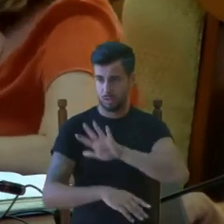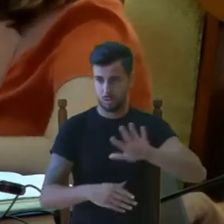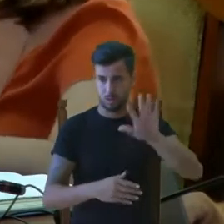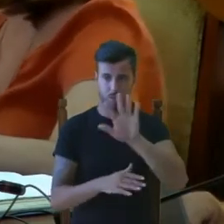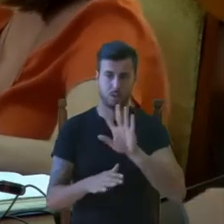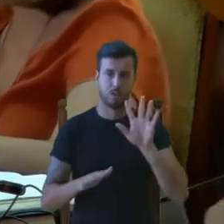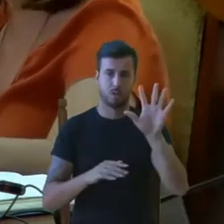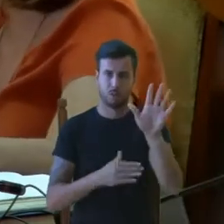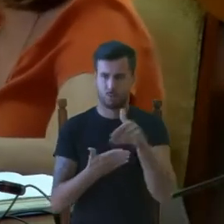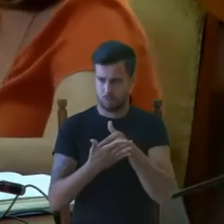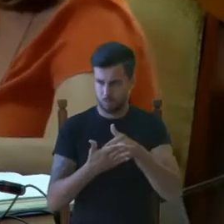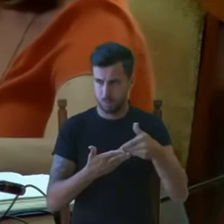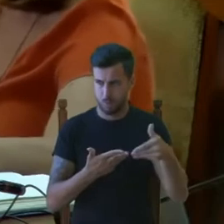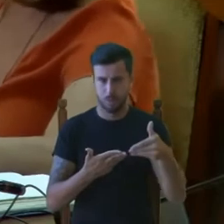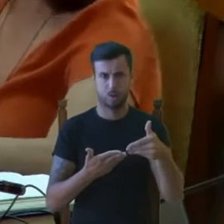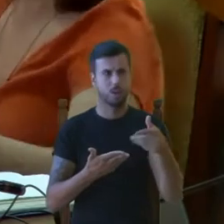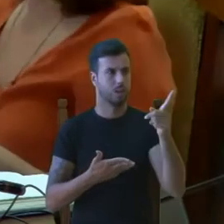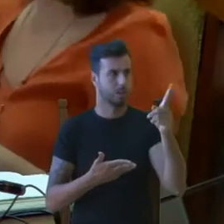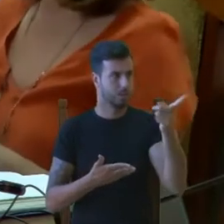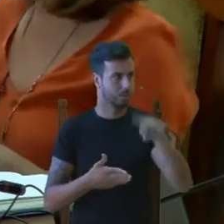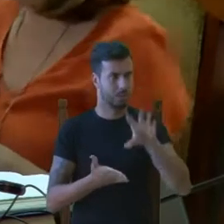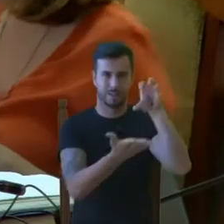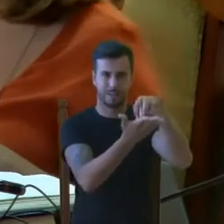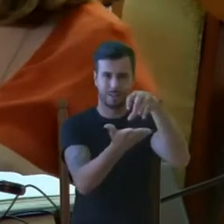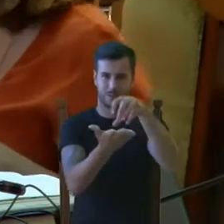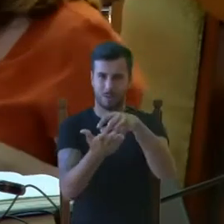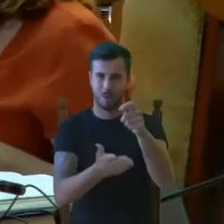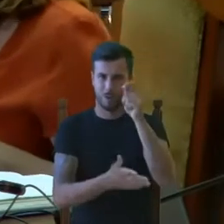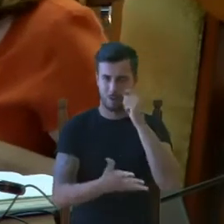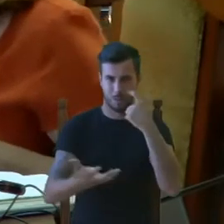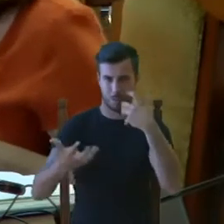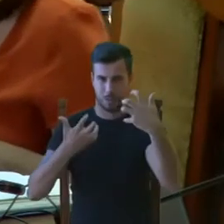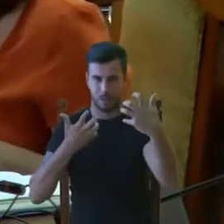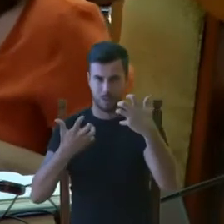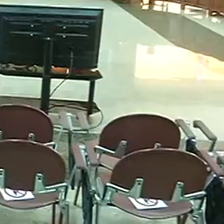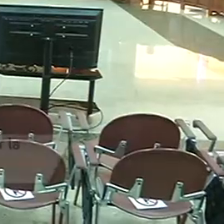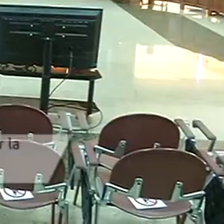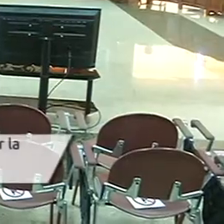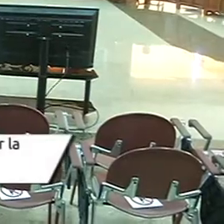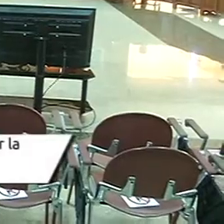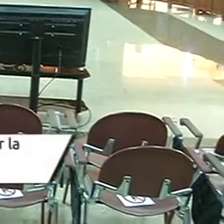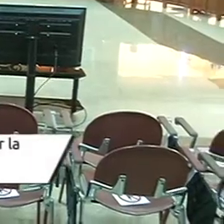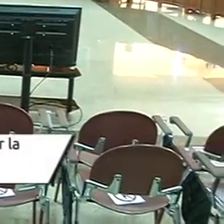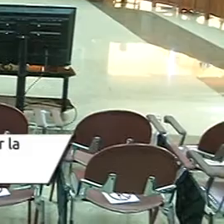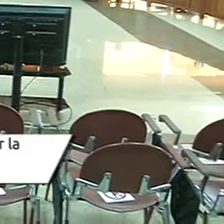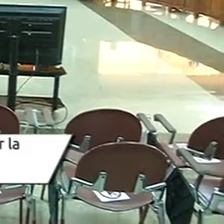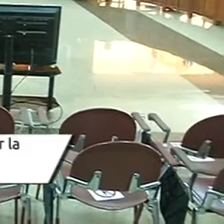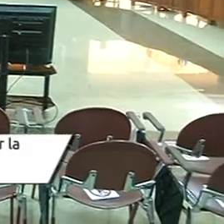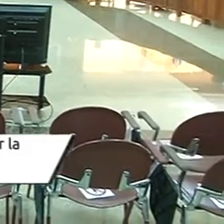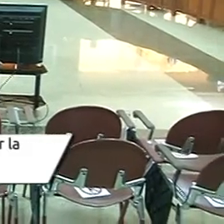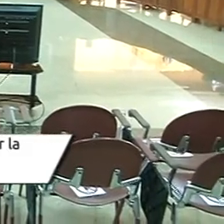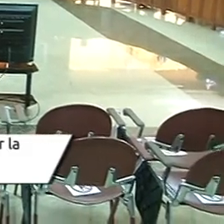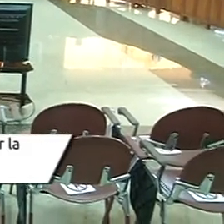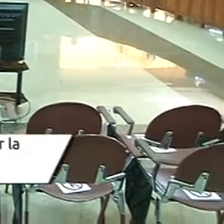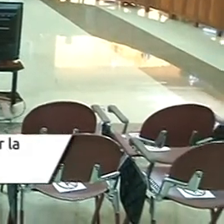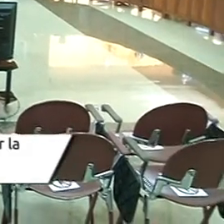centros de arte cultura y turismo que por razones evidentes no parece adecuado incluir isabel martín tenorio reconoce que se aprueban tarde